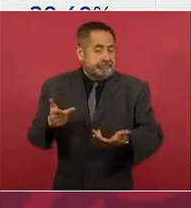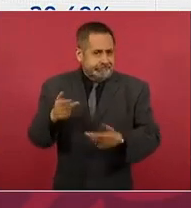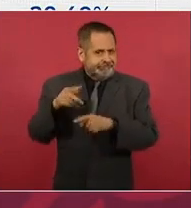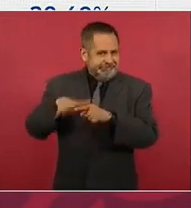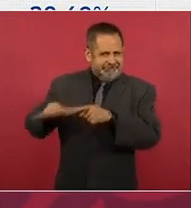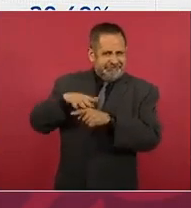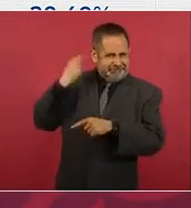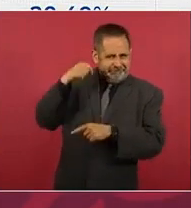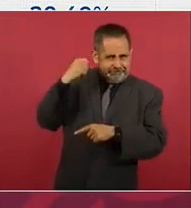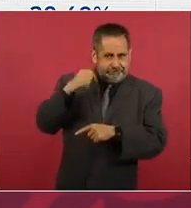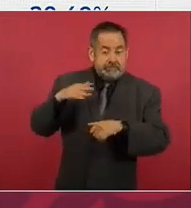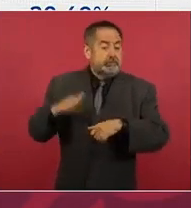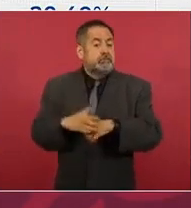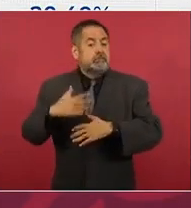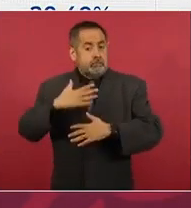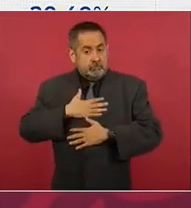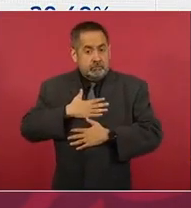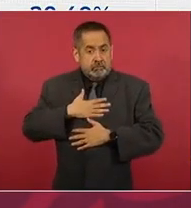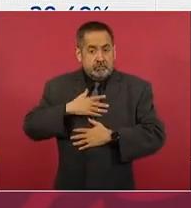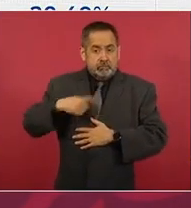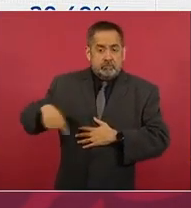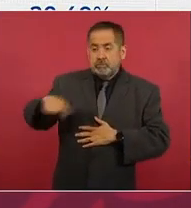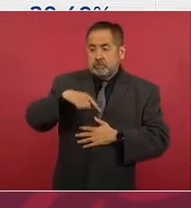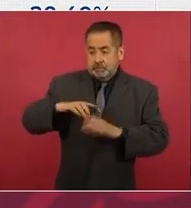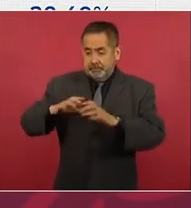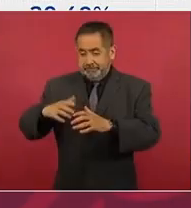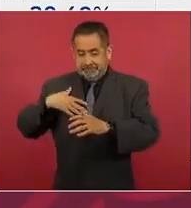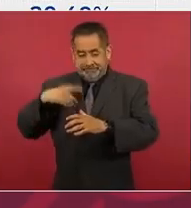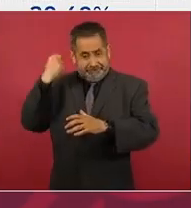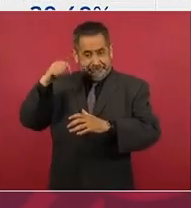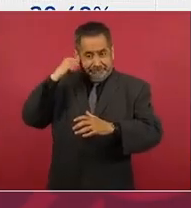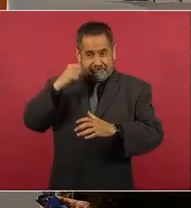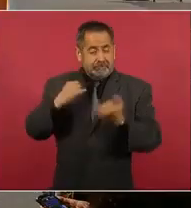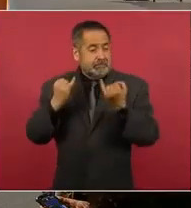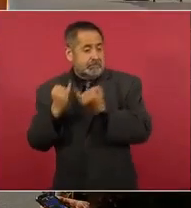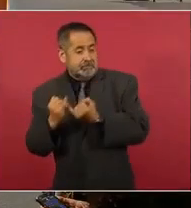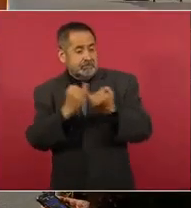porque en mi tierra, en mi agua, no somos conservadores.